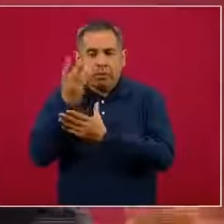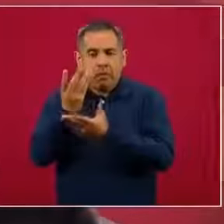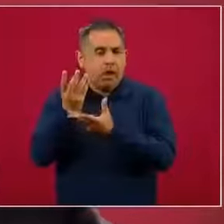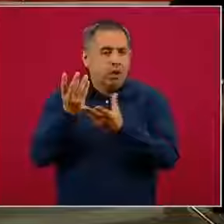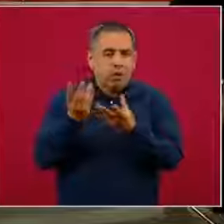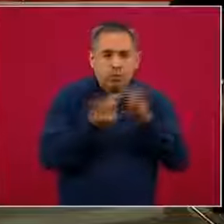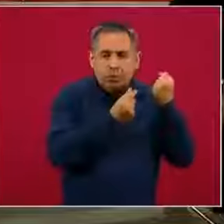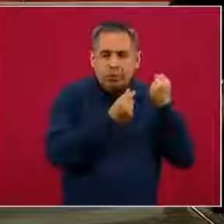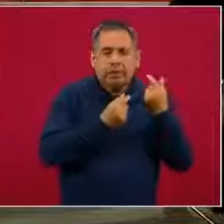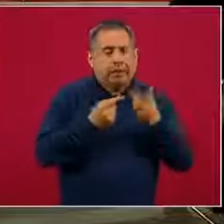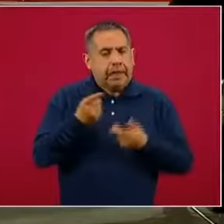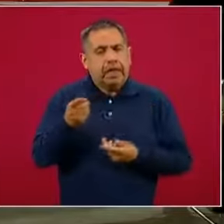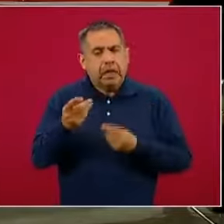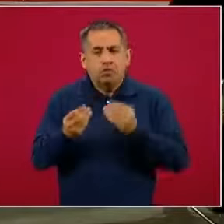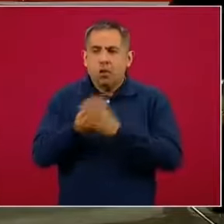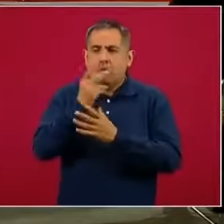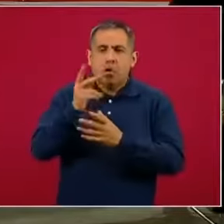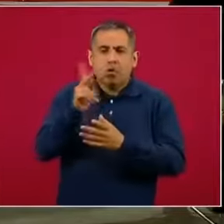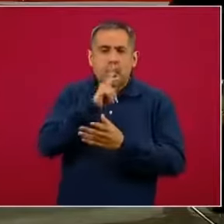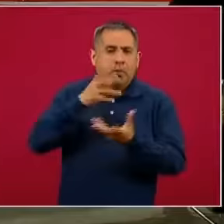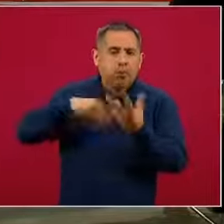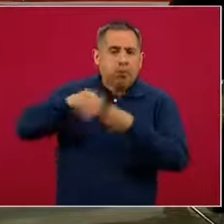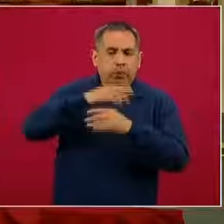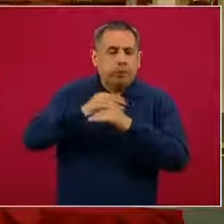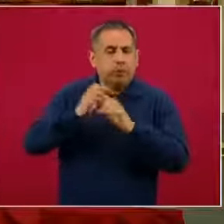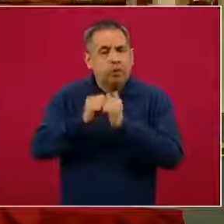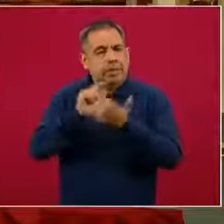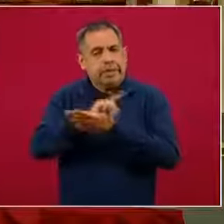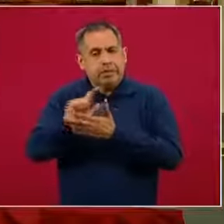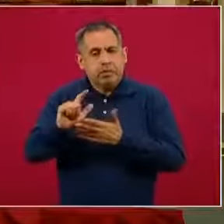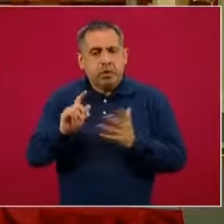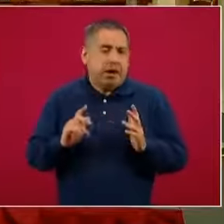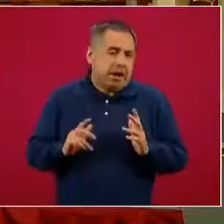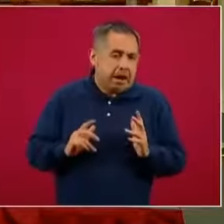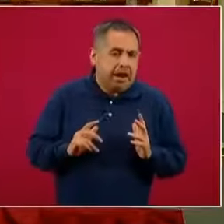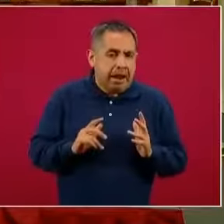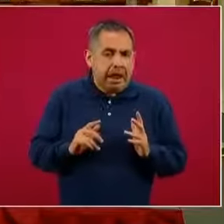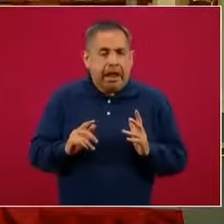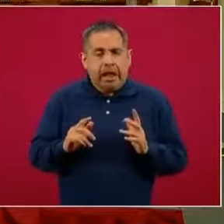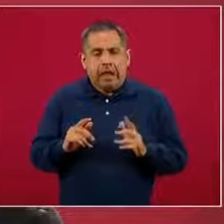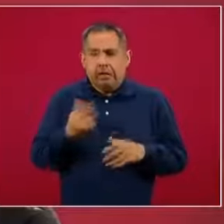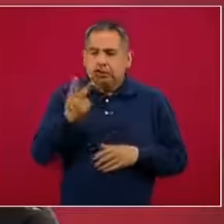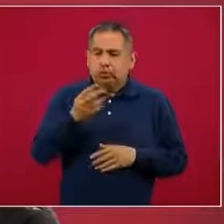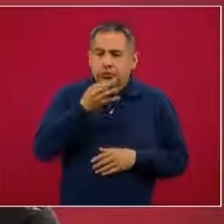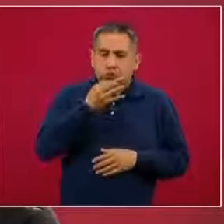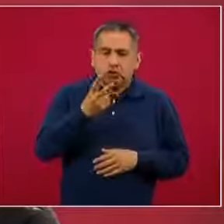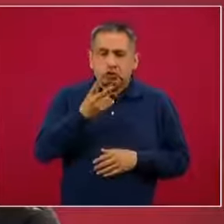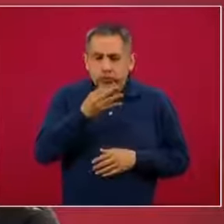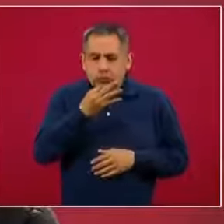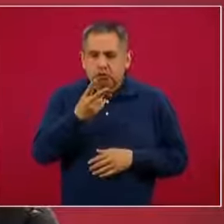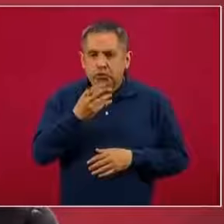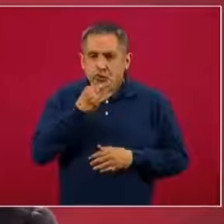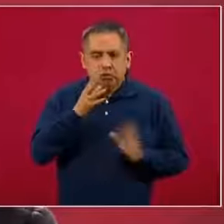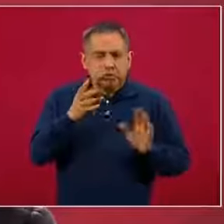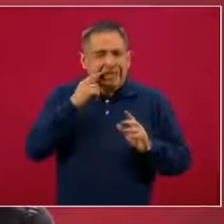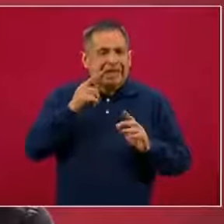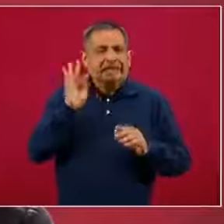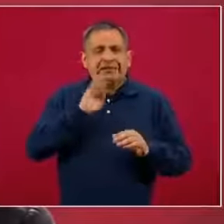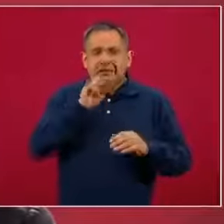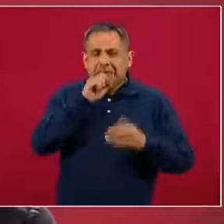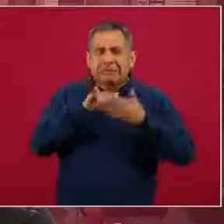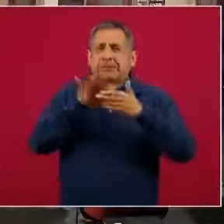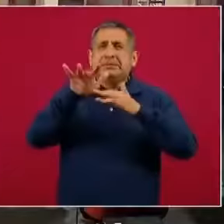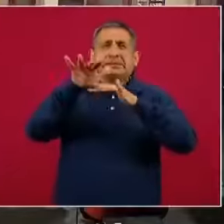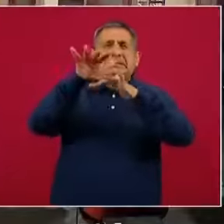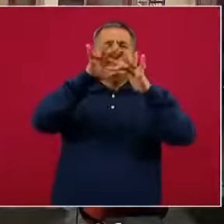regresa y en cambio entra aire también filtrado que está limpio de cualquier virus o agente